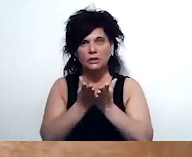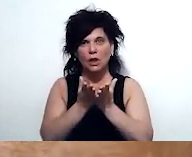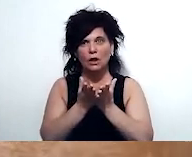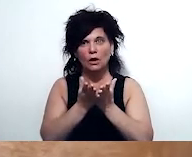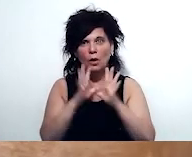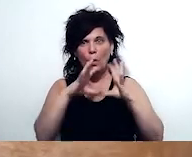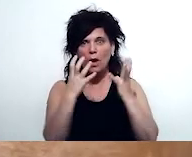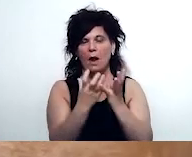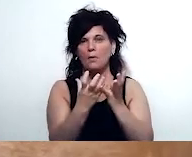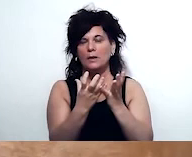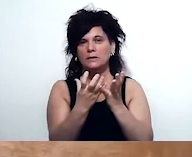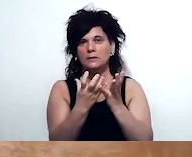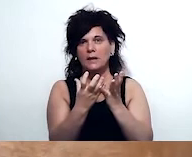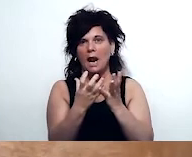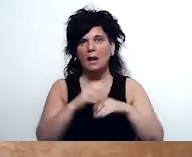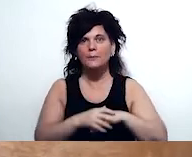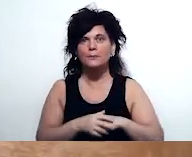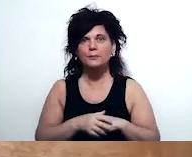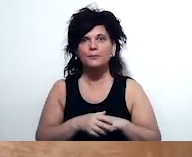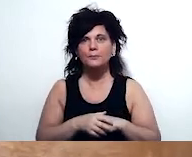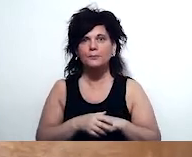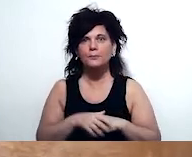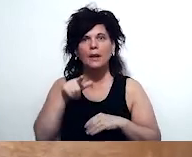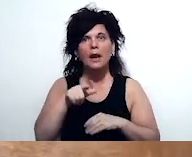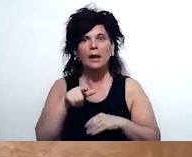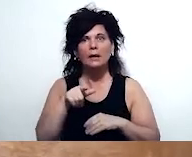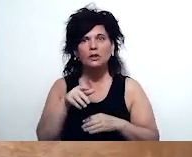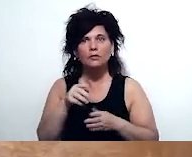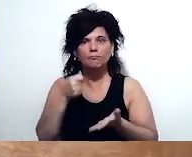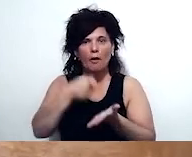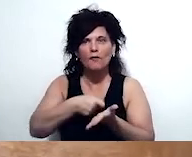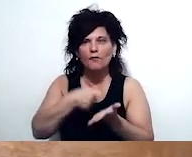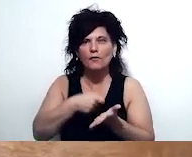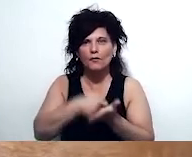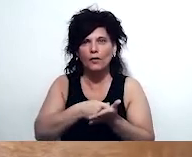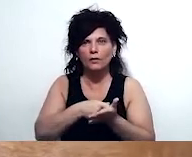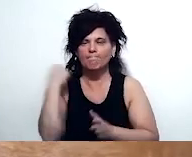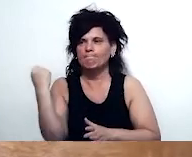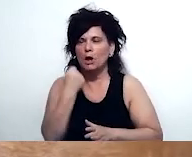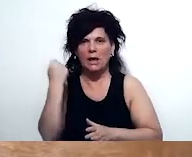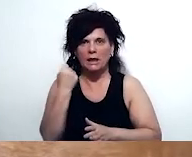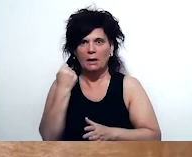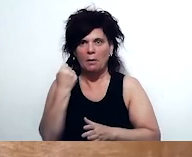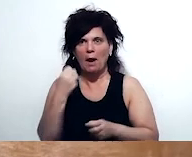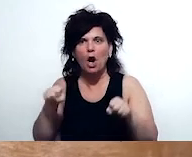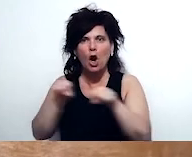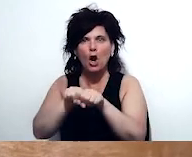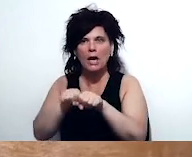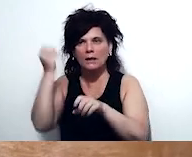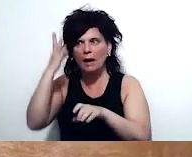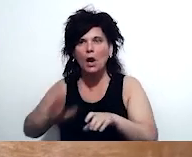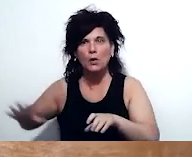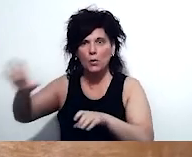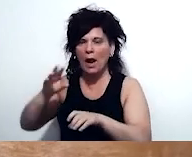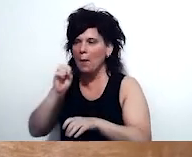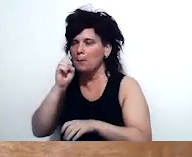un 1% de lo que facturan las empresas de telecomunicaciones. Estos fondos son fundamentales para mejorar la conectividad en zonas